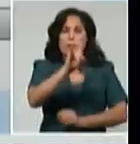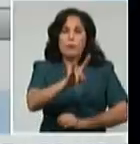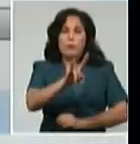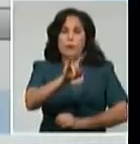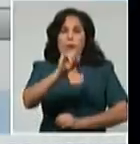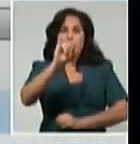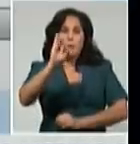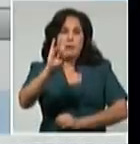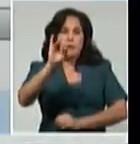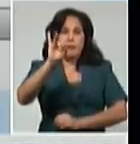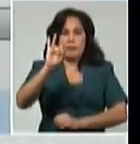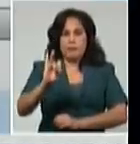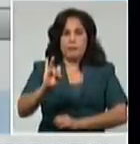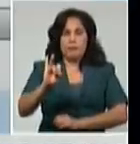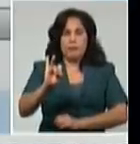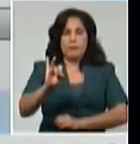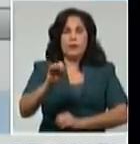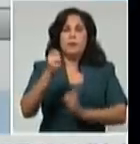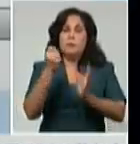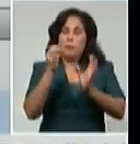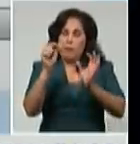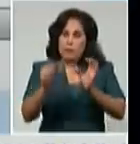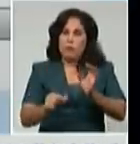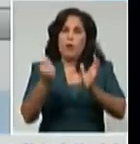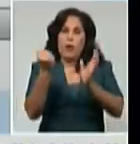18.370.967 casos confirmados.